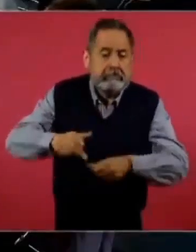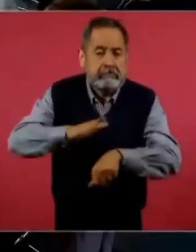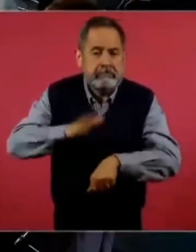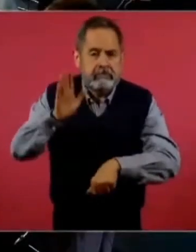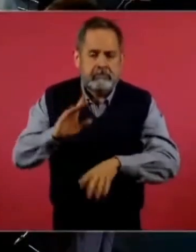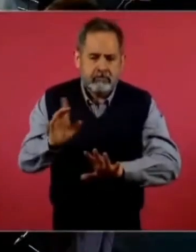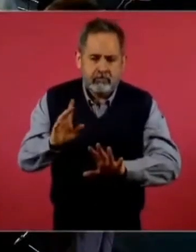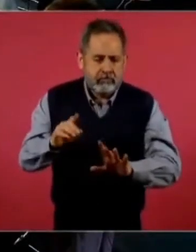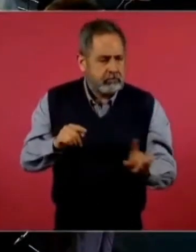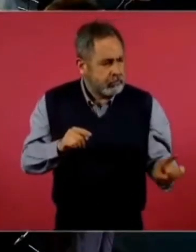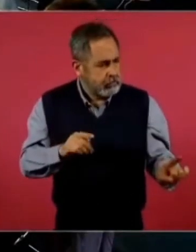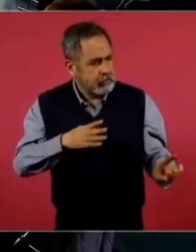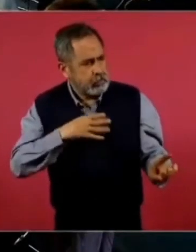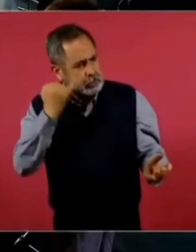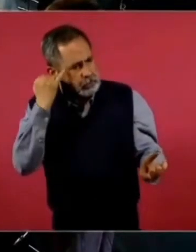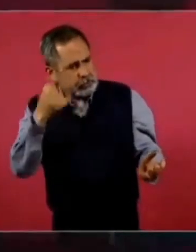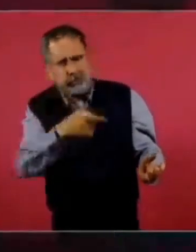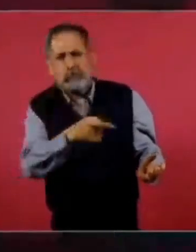Eso